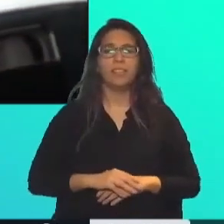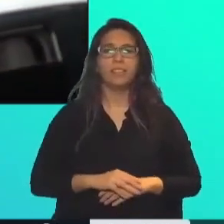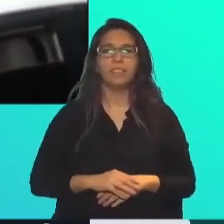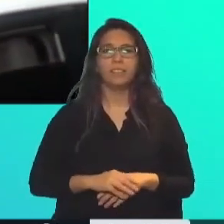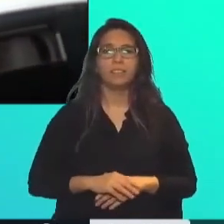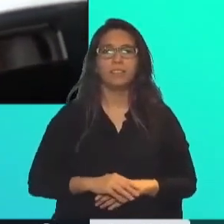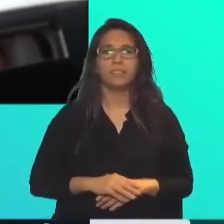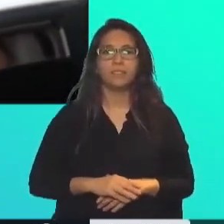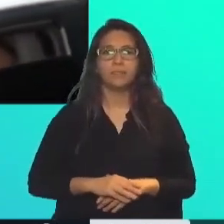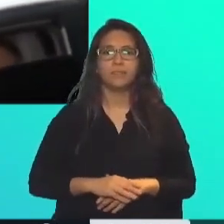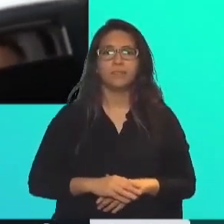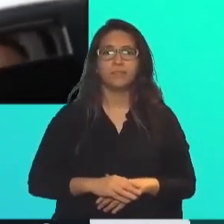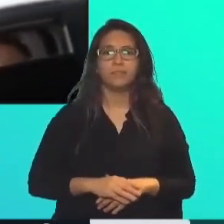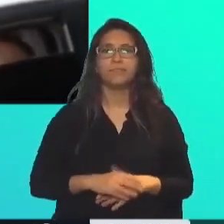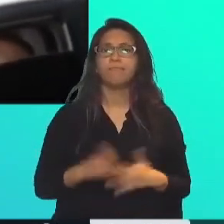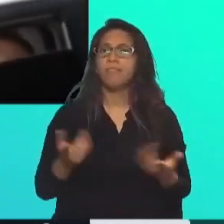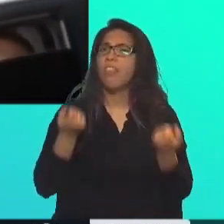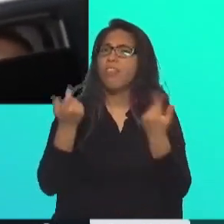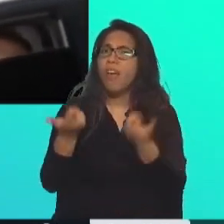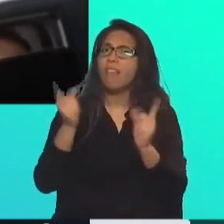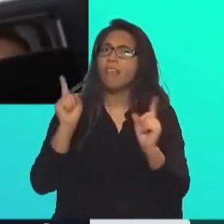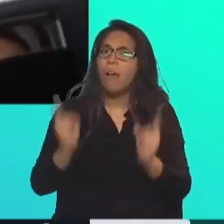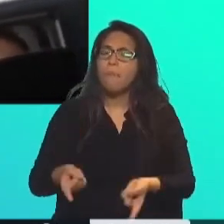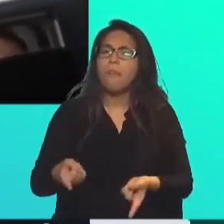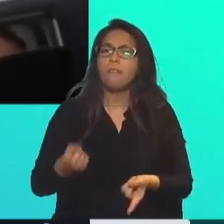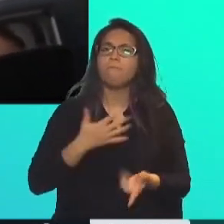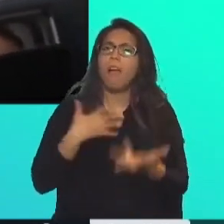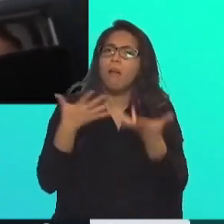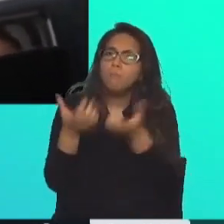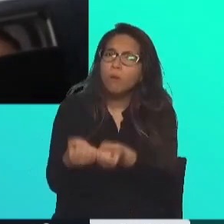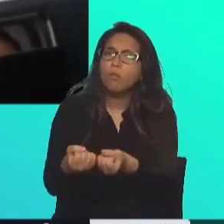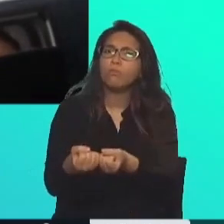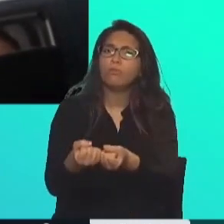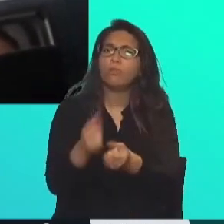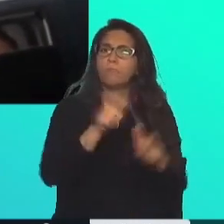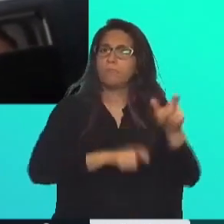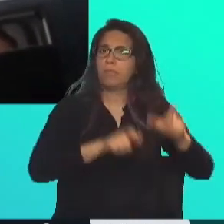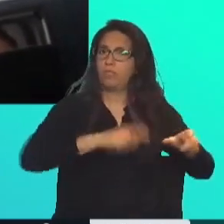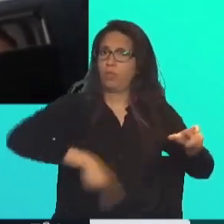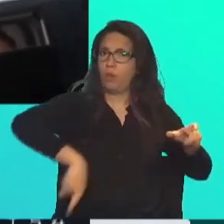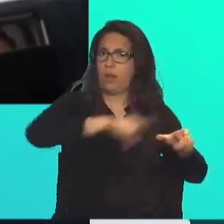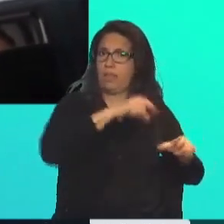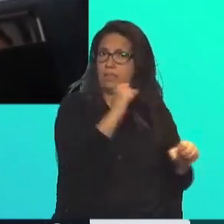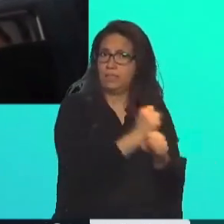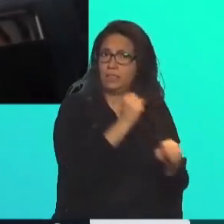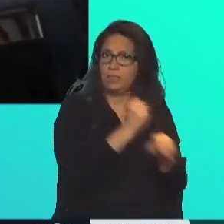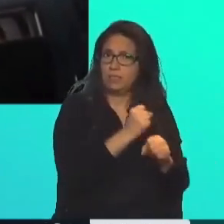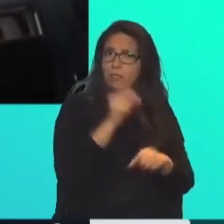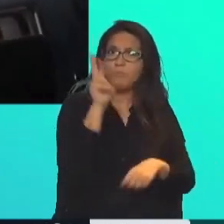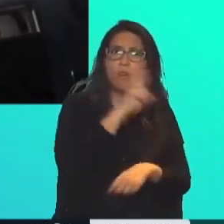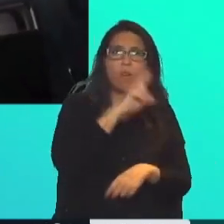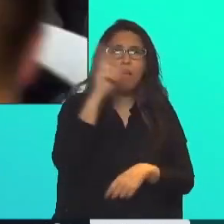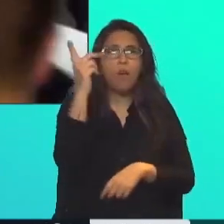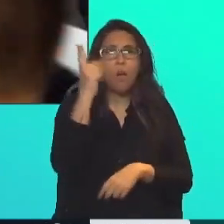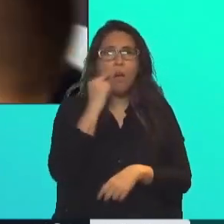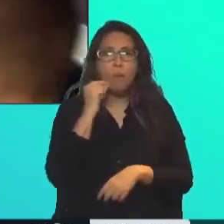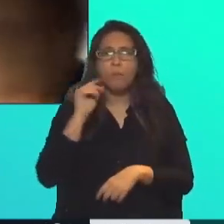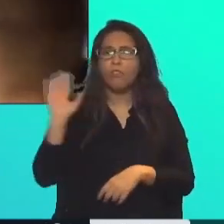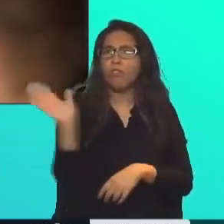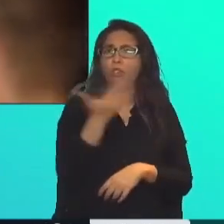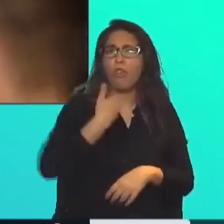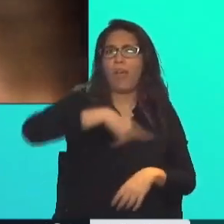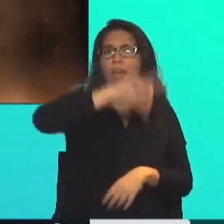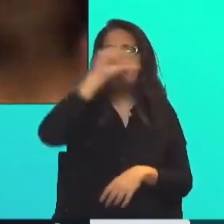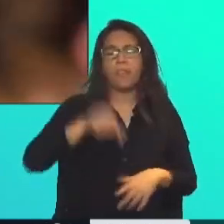ser. Y brindarle toda la solidaridad de los trabajadores y trabajadoras de la